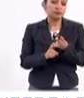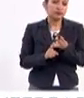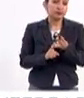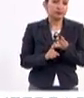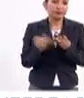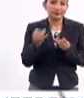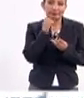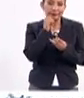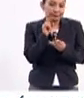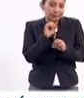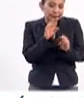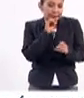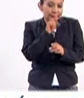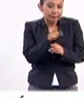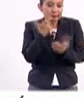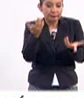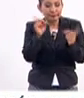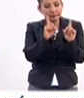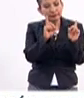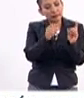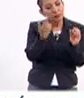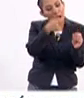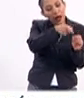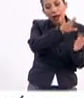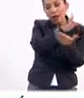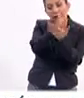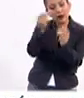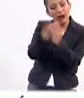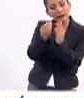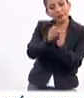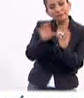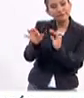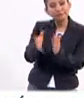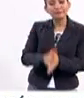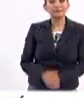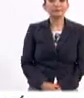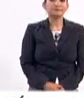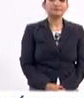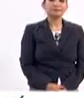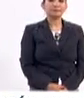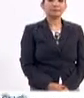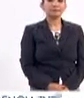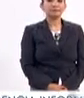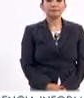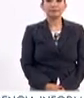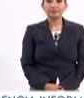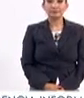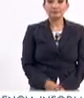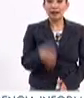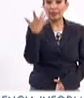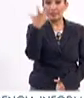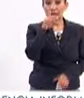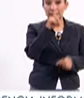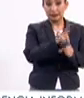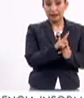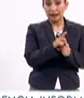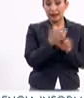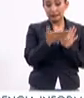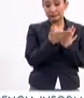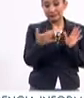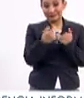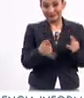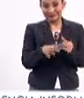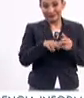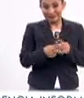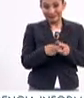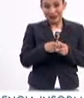Y evidentemente elementos didácticos para que puedan llevar a cabo estas actividades. Pues poco más de 10 días lleva de